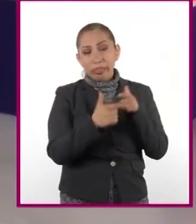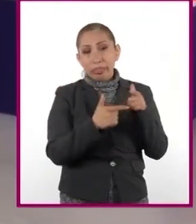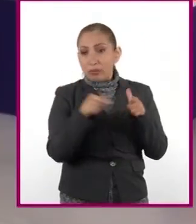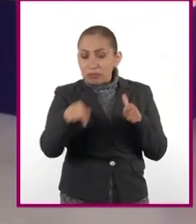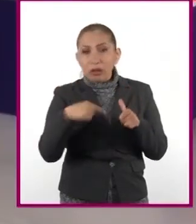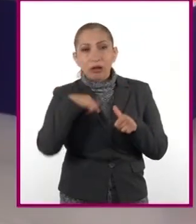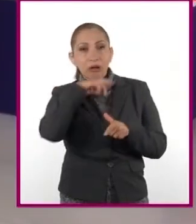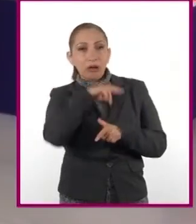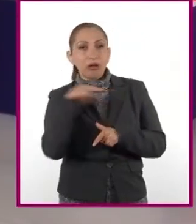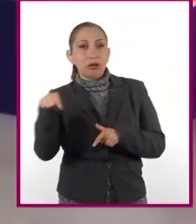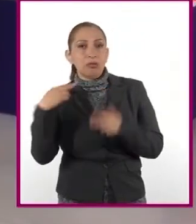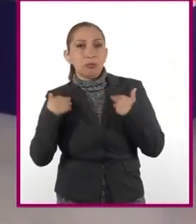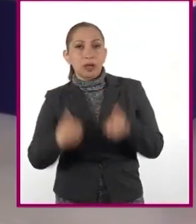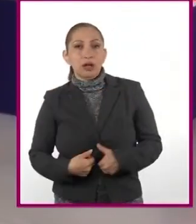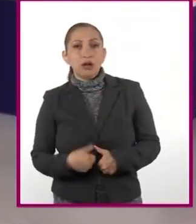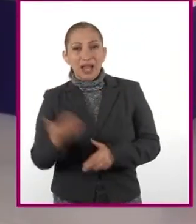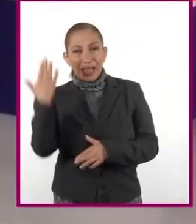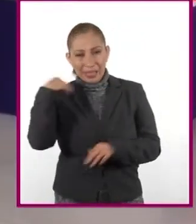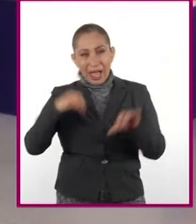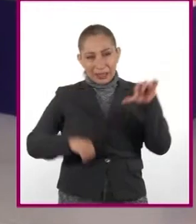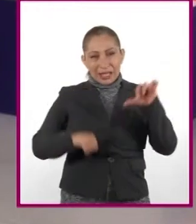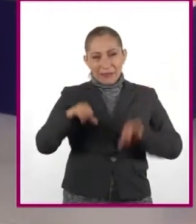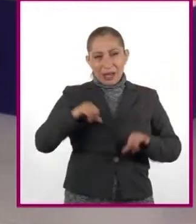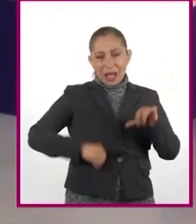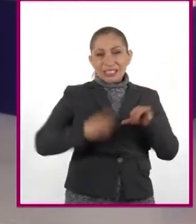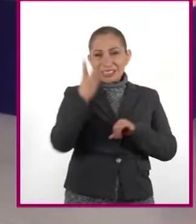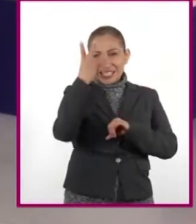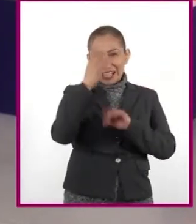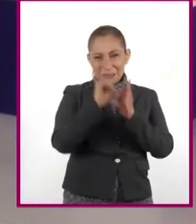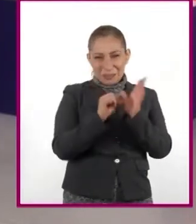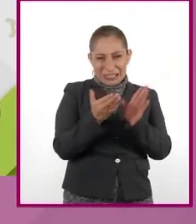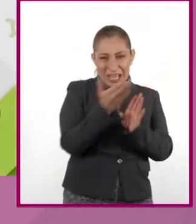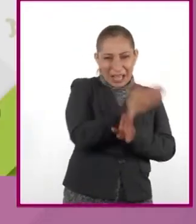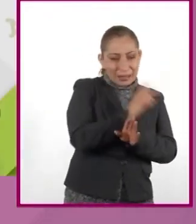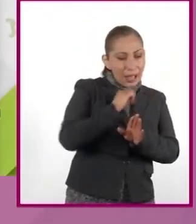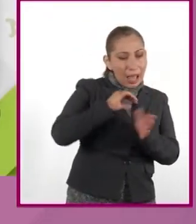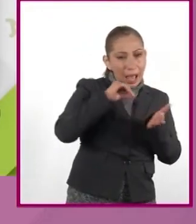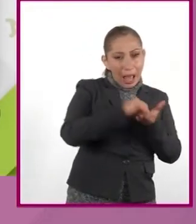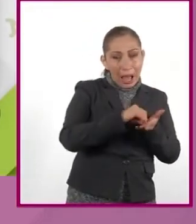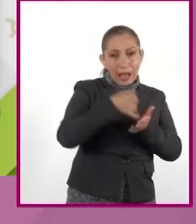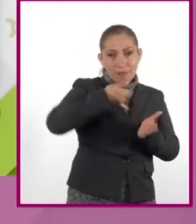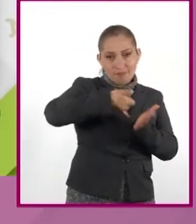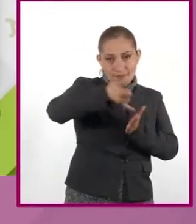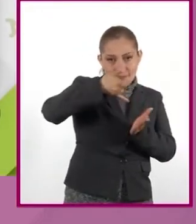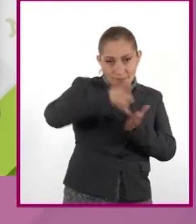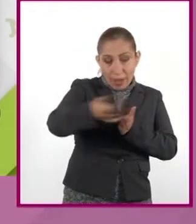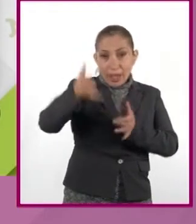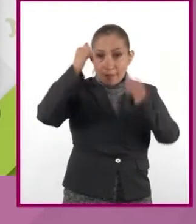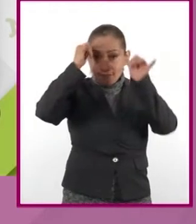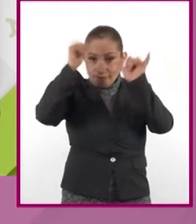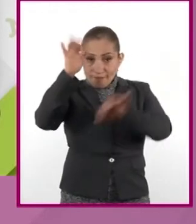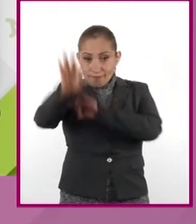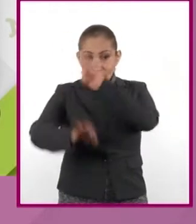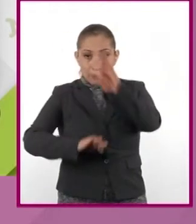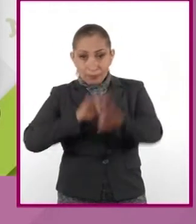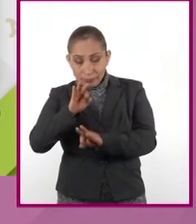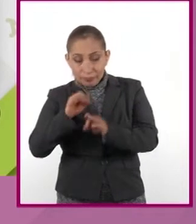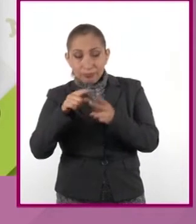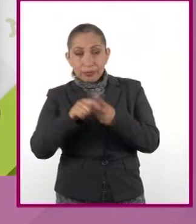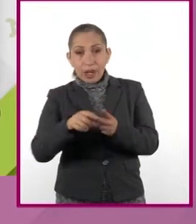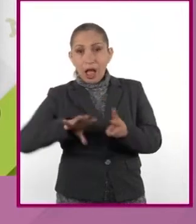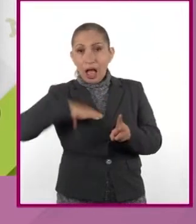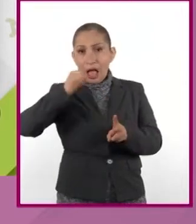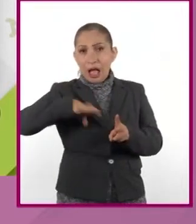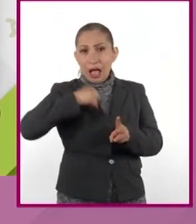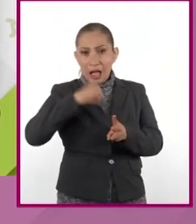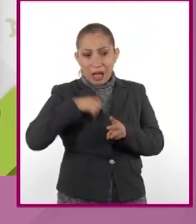Actividades como las que revisaron al principio del trimestre, entre las que se incluye la agricultura y la ganadería, la